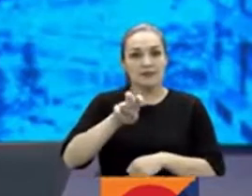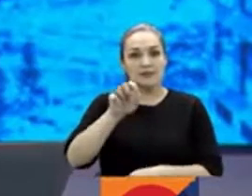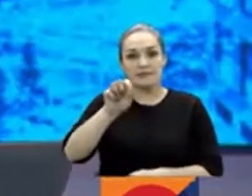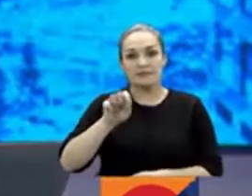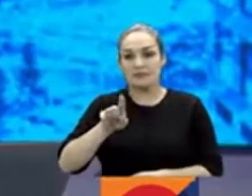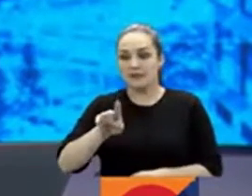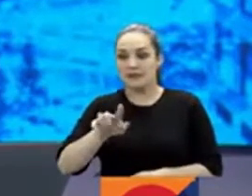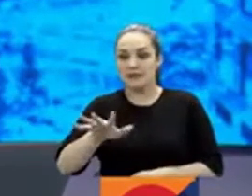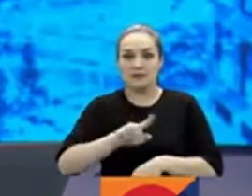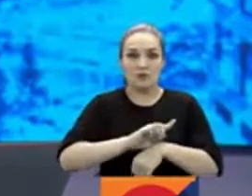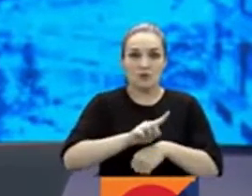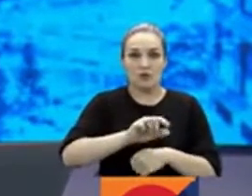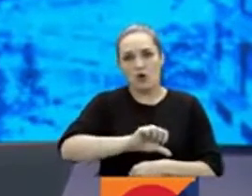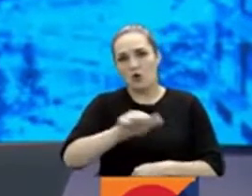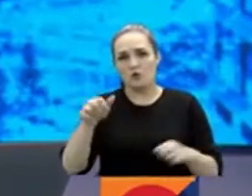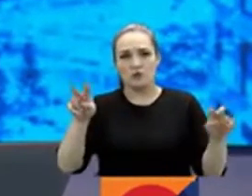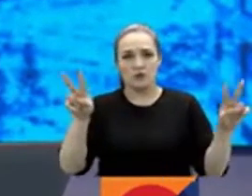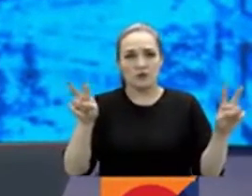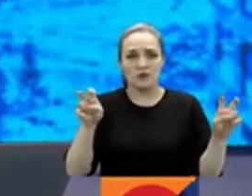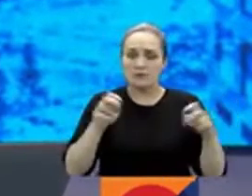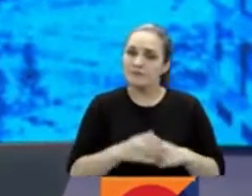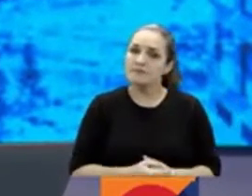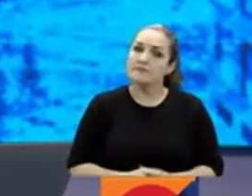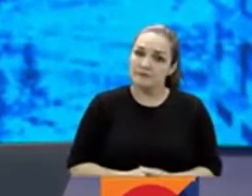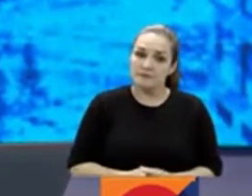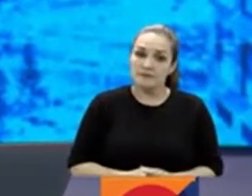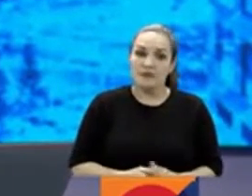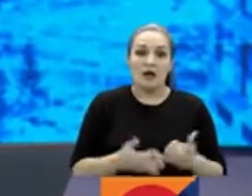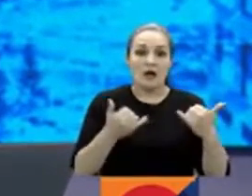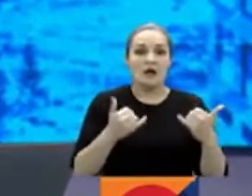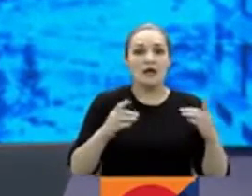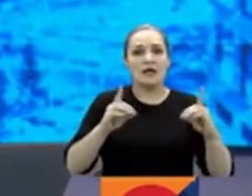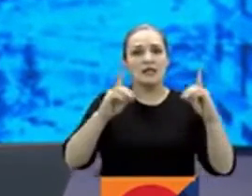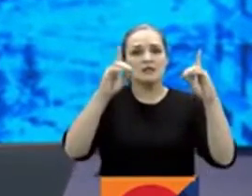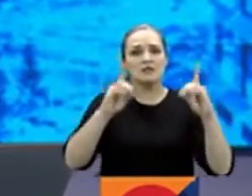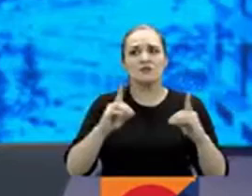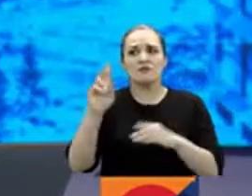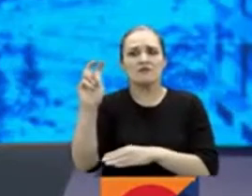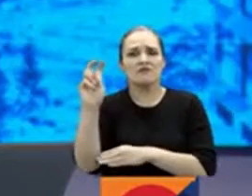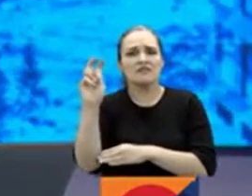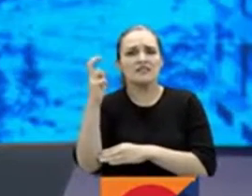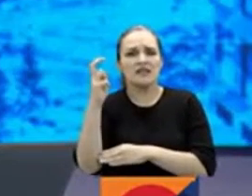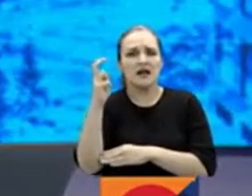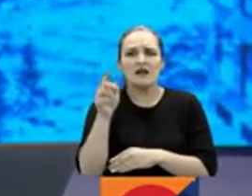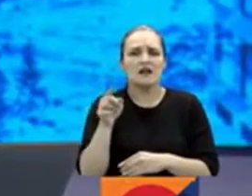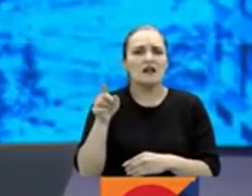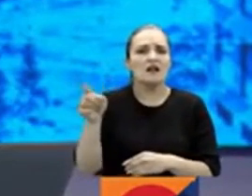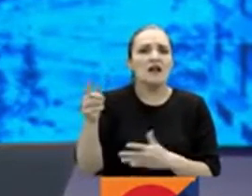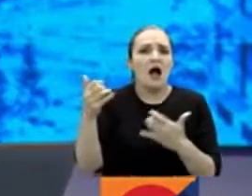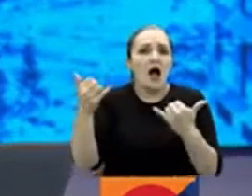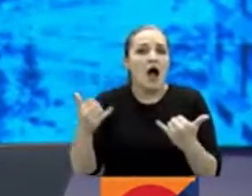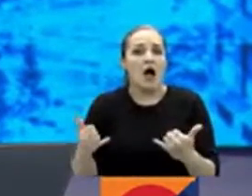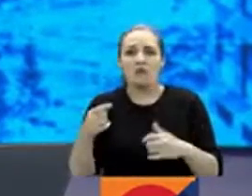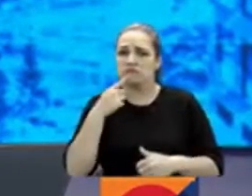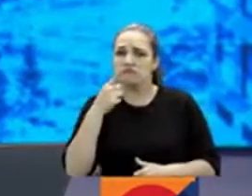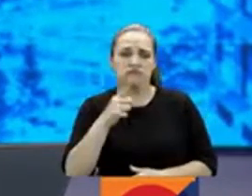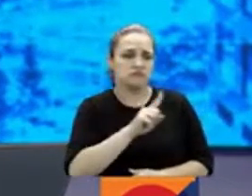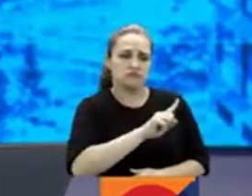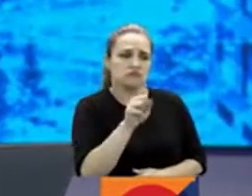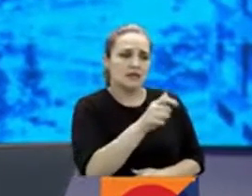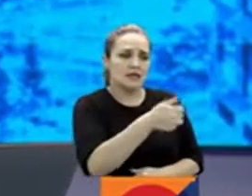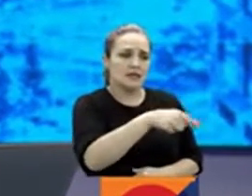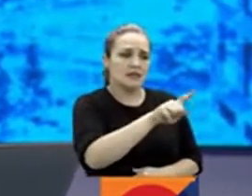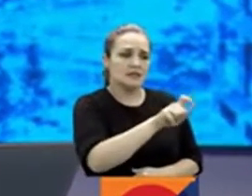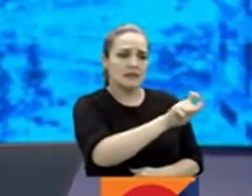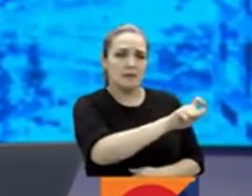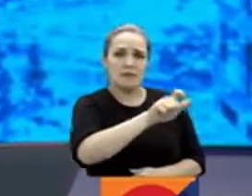7:15, cambiamos de tema. Sigue la polémica por la decisión de la Fiscalía de no levantar las órdenes de captura contra 16